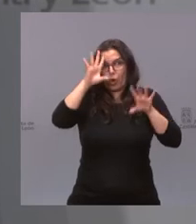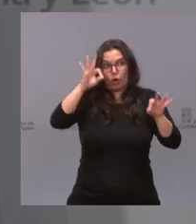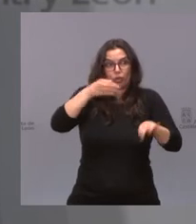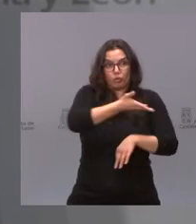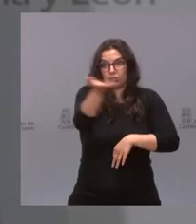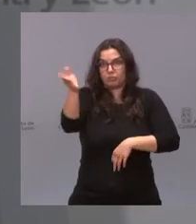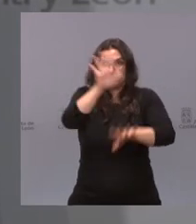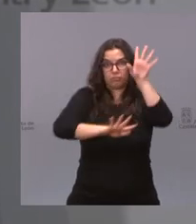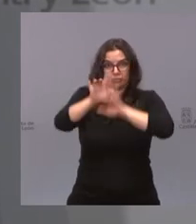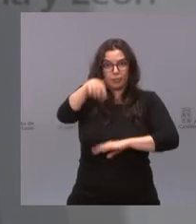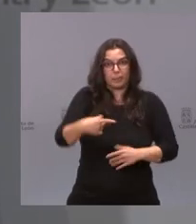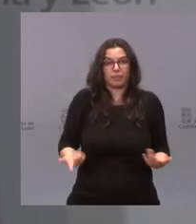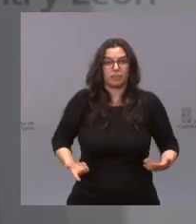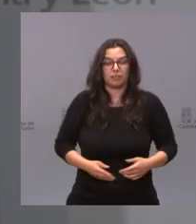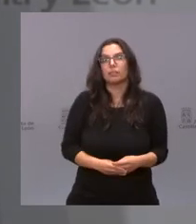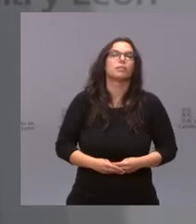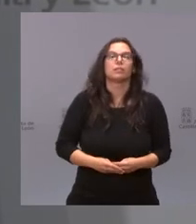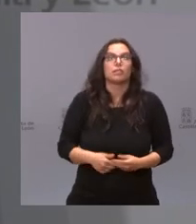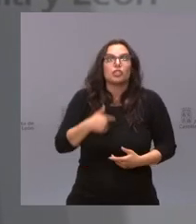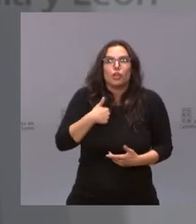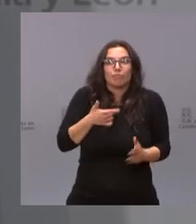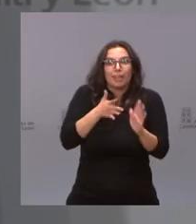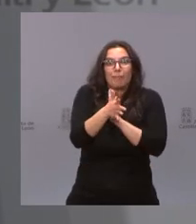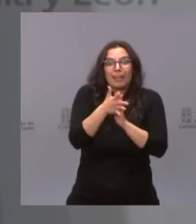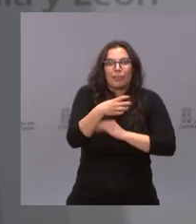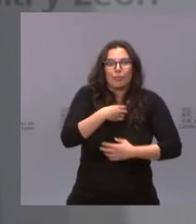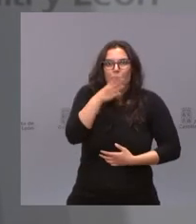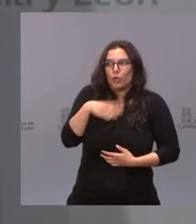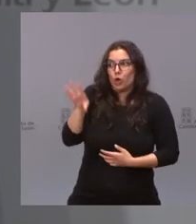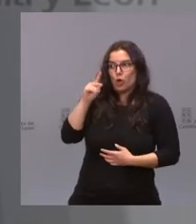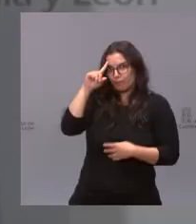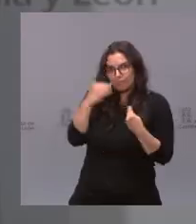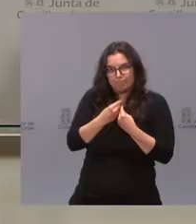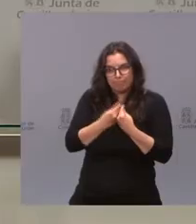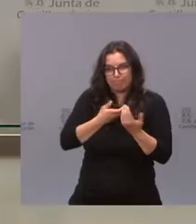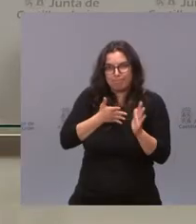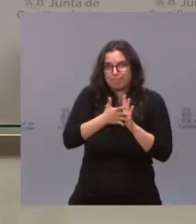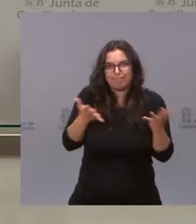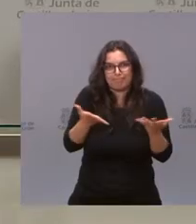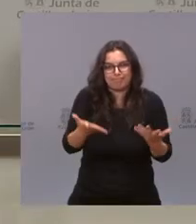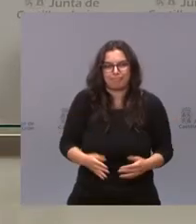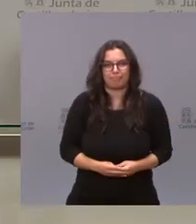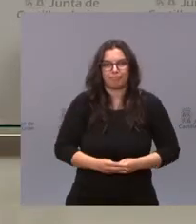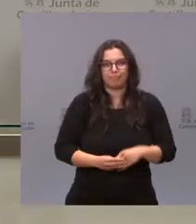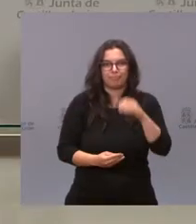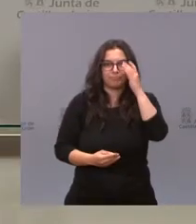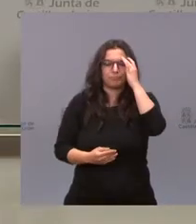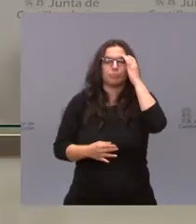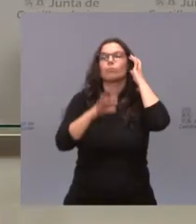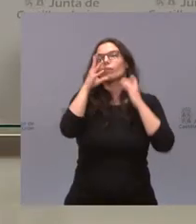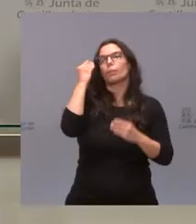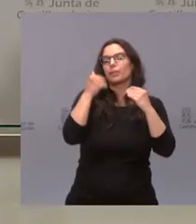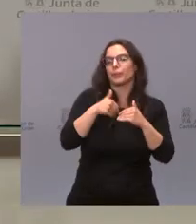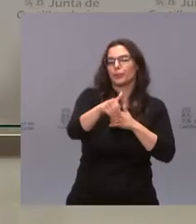generar confusión? Es que yo no puedo explicar lo que no entiendo. De cara a estos próximos días, y pensando en